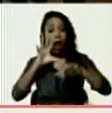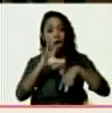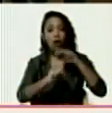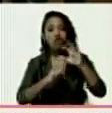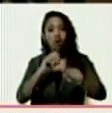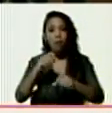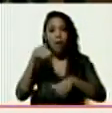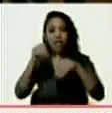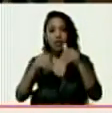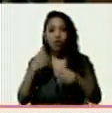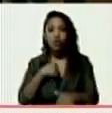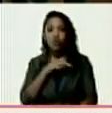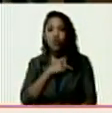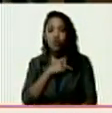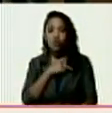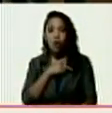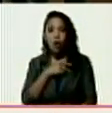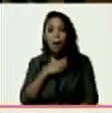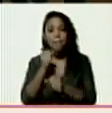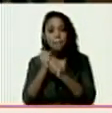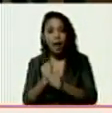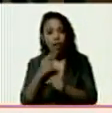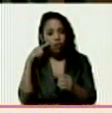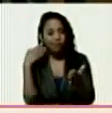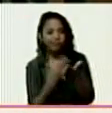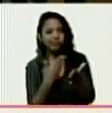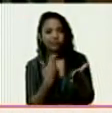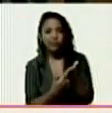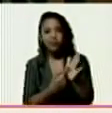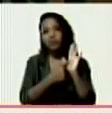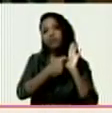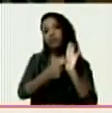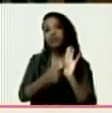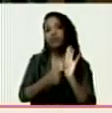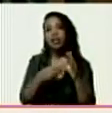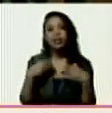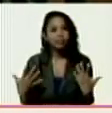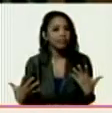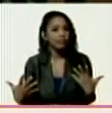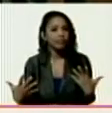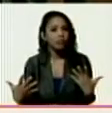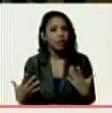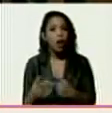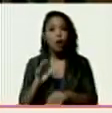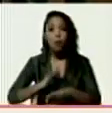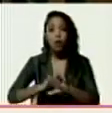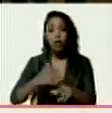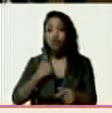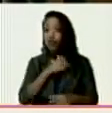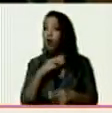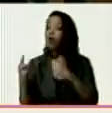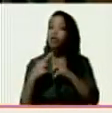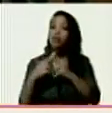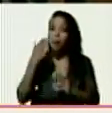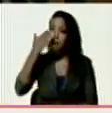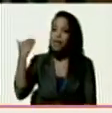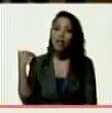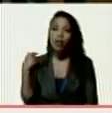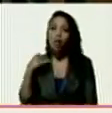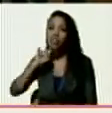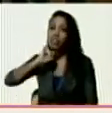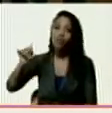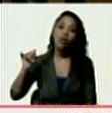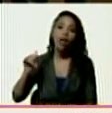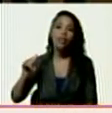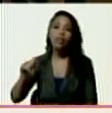todavía estamos esperando una prueba. Una prueba, porque aquí lo único que conocimos en el pasado fueron denuncias del Cucutazo.